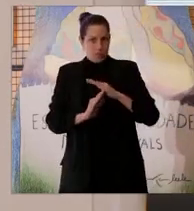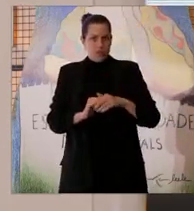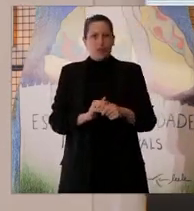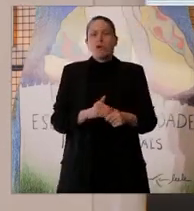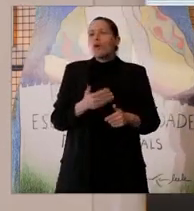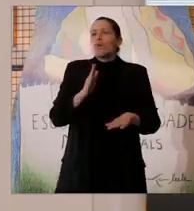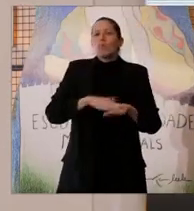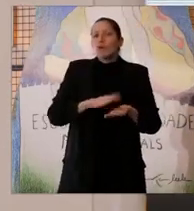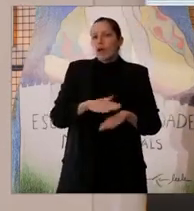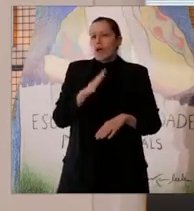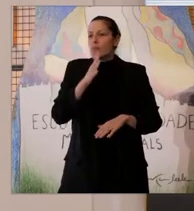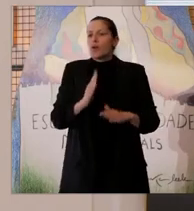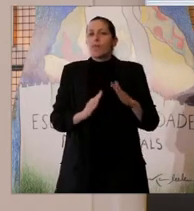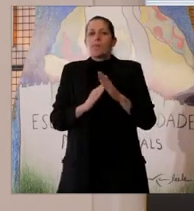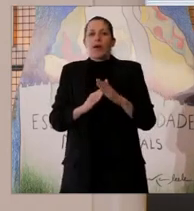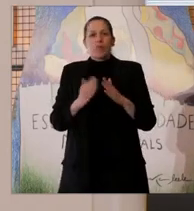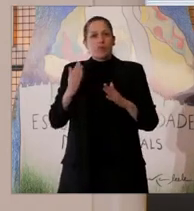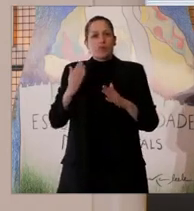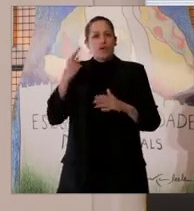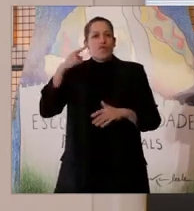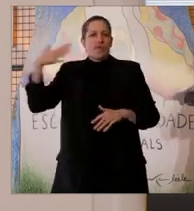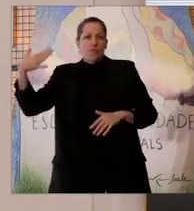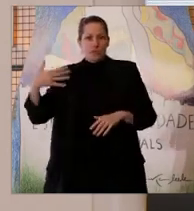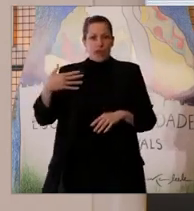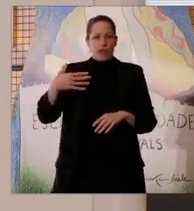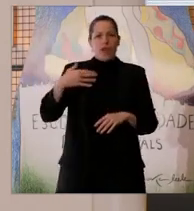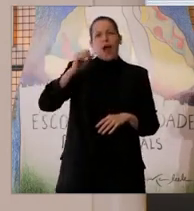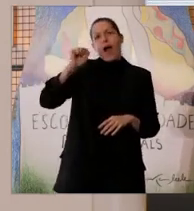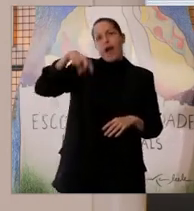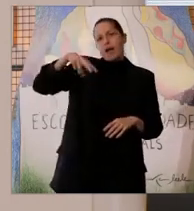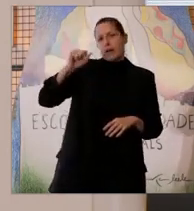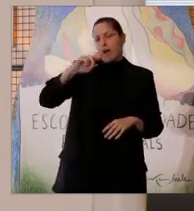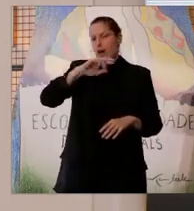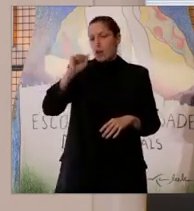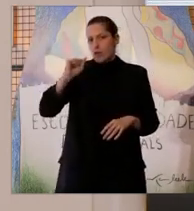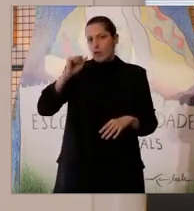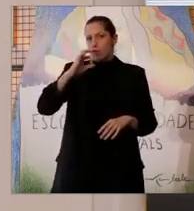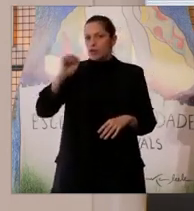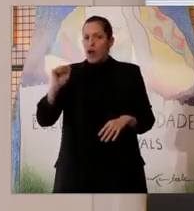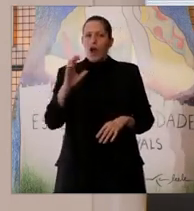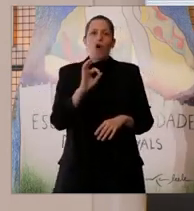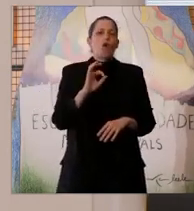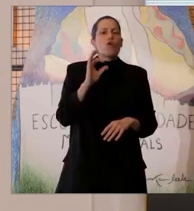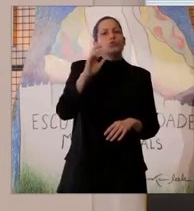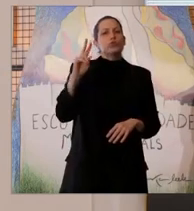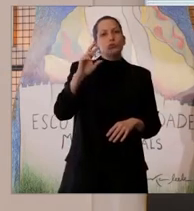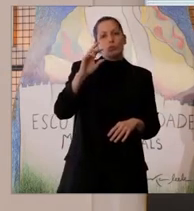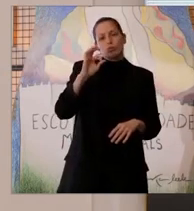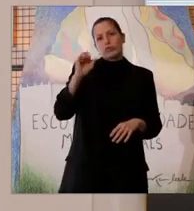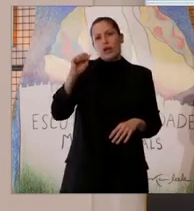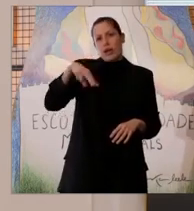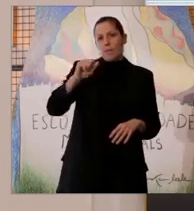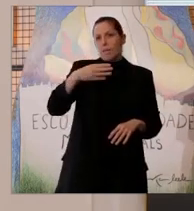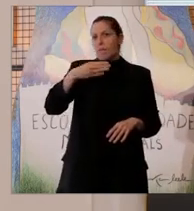porque para anges Barceló porque pararon todas aquellas mujeres que referentes para el común